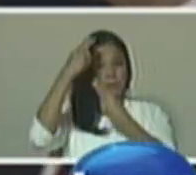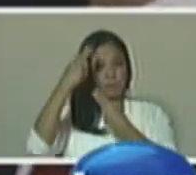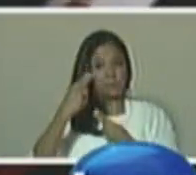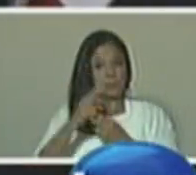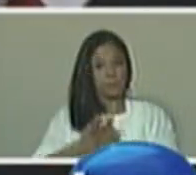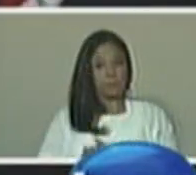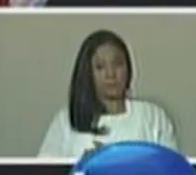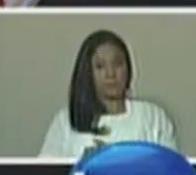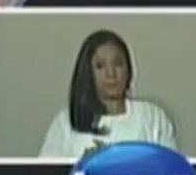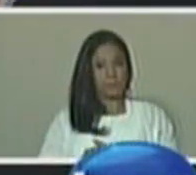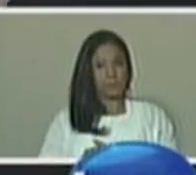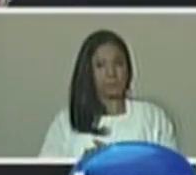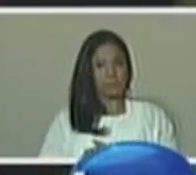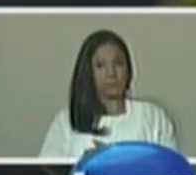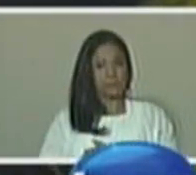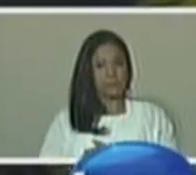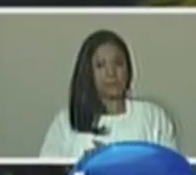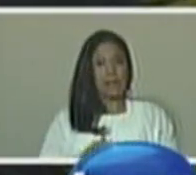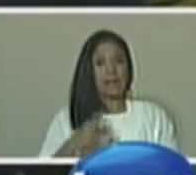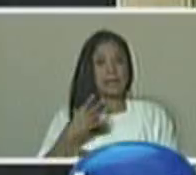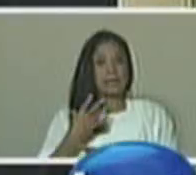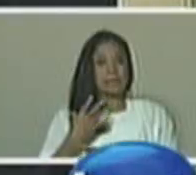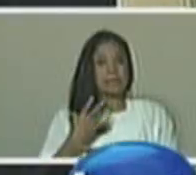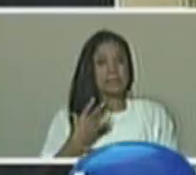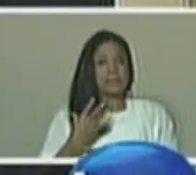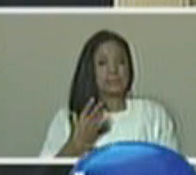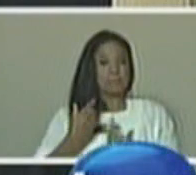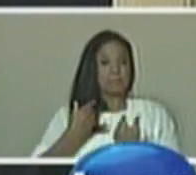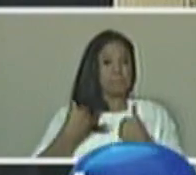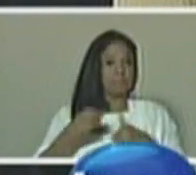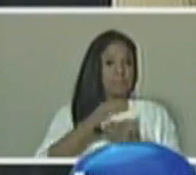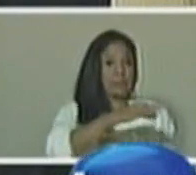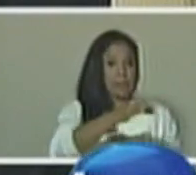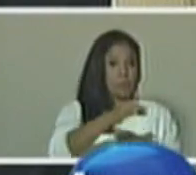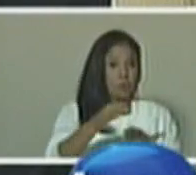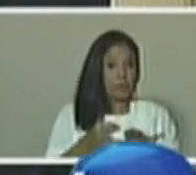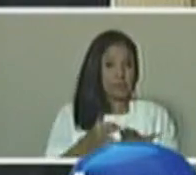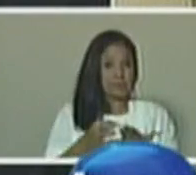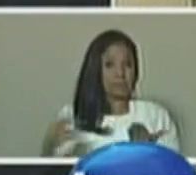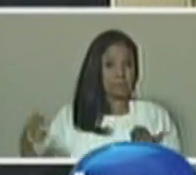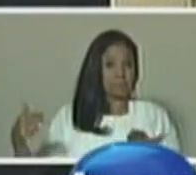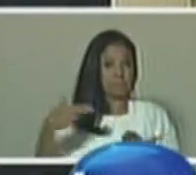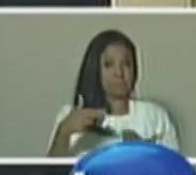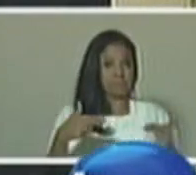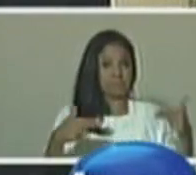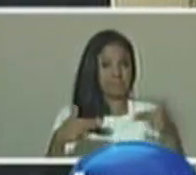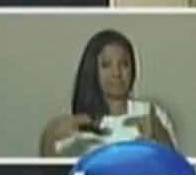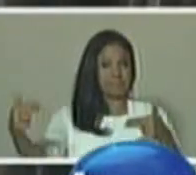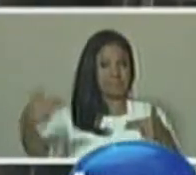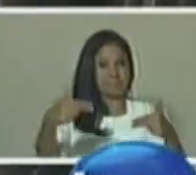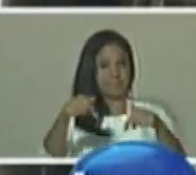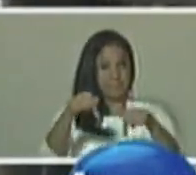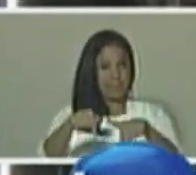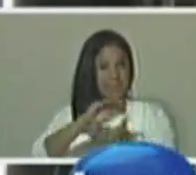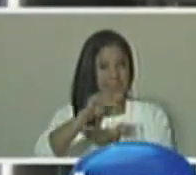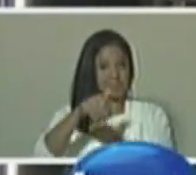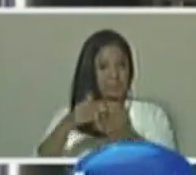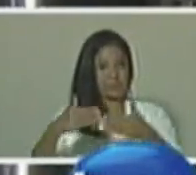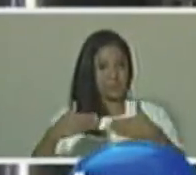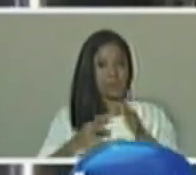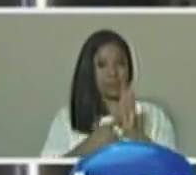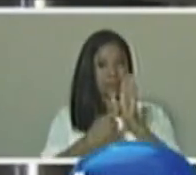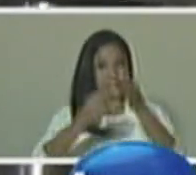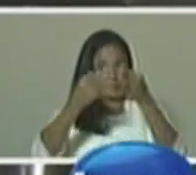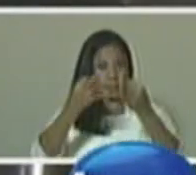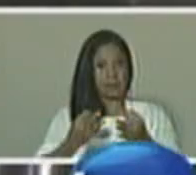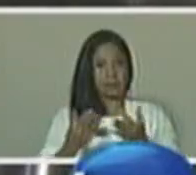gran premio para ellos salir de sus respectivas provincias como líderes y llegar aquí y representarlos tan dignamente.